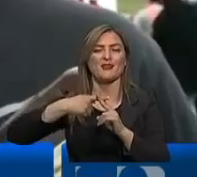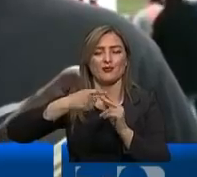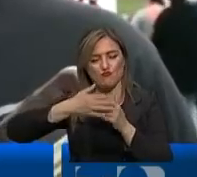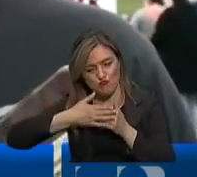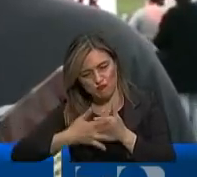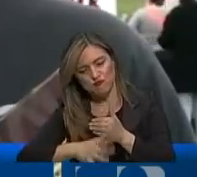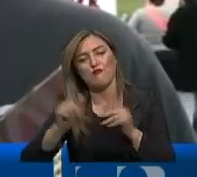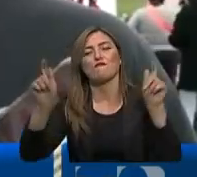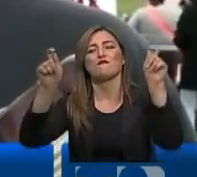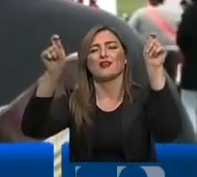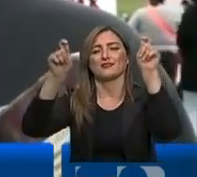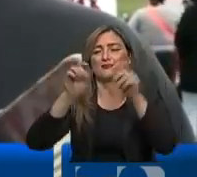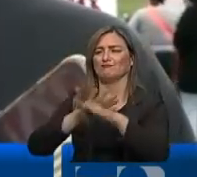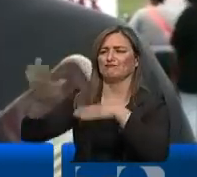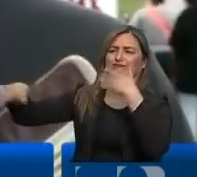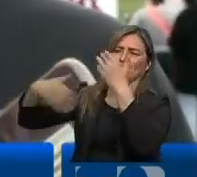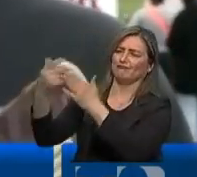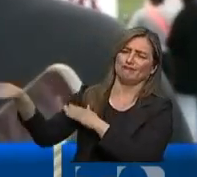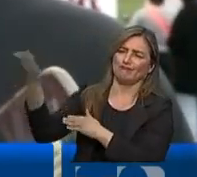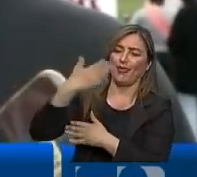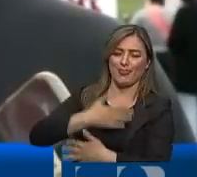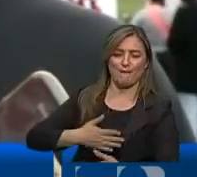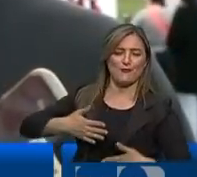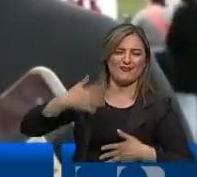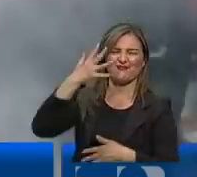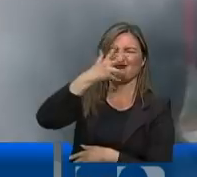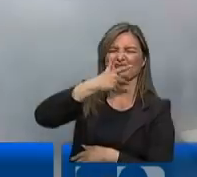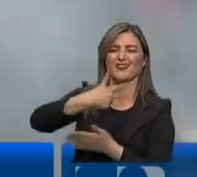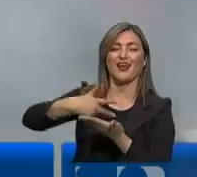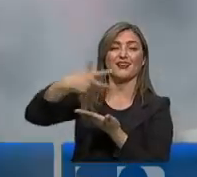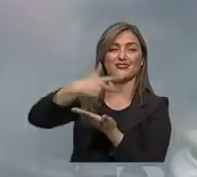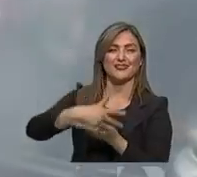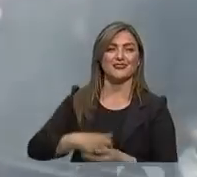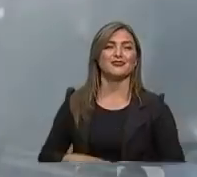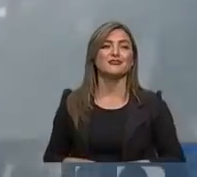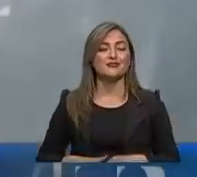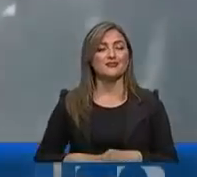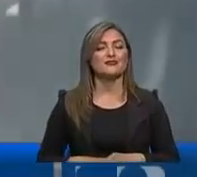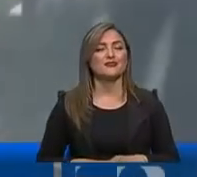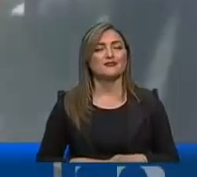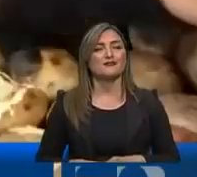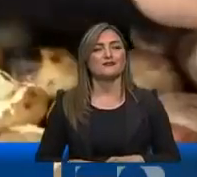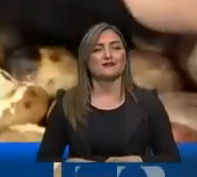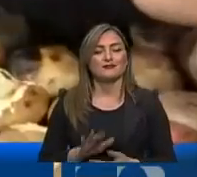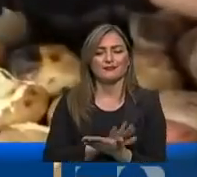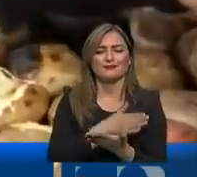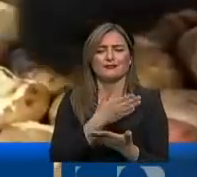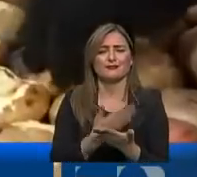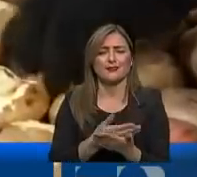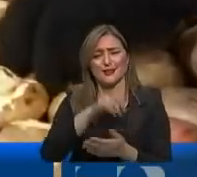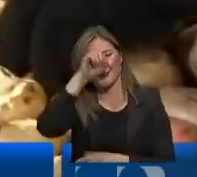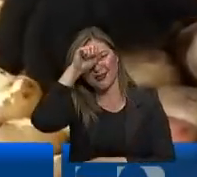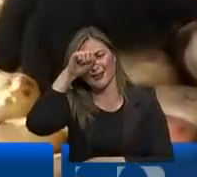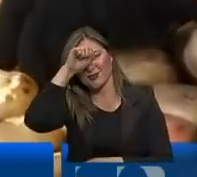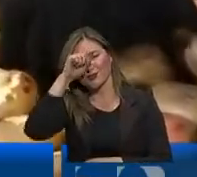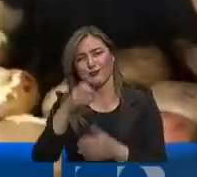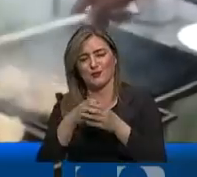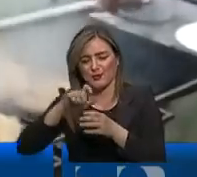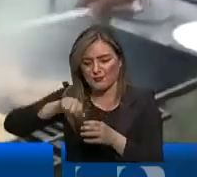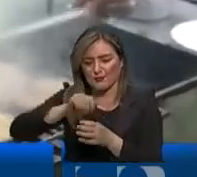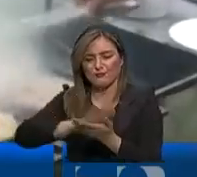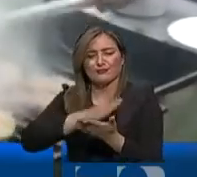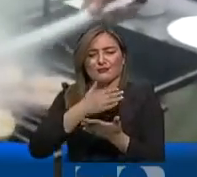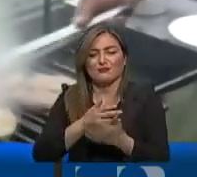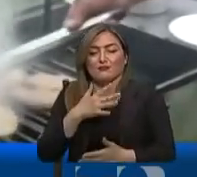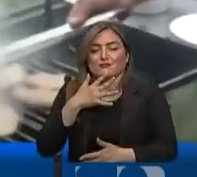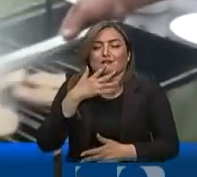festividades, todos invitados a disfrutar de la belleza del Carchi. El humo de la chuleta y las papas asadas se mezclan con el aire puro